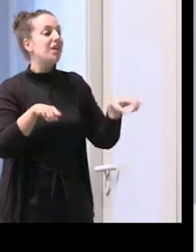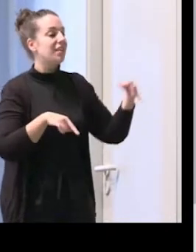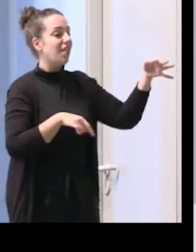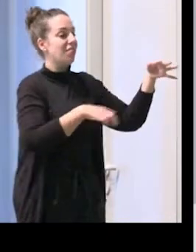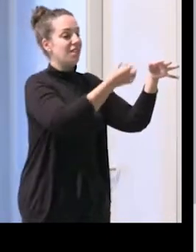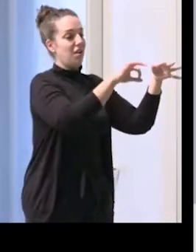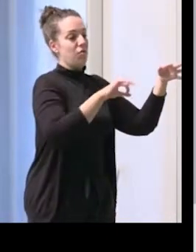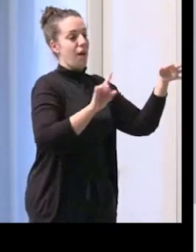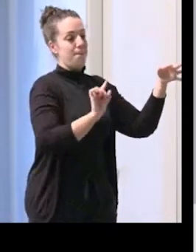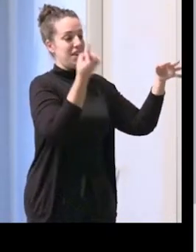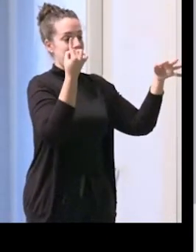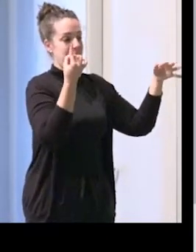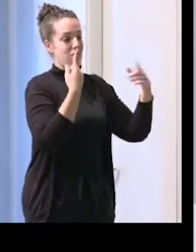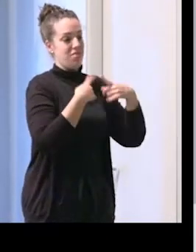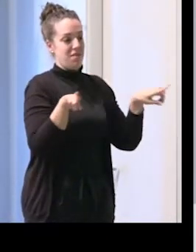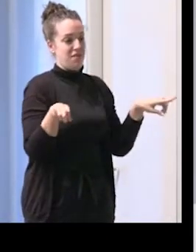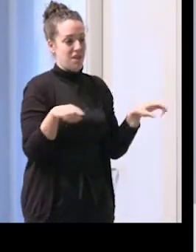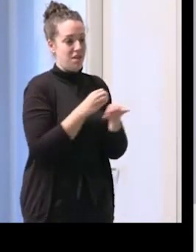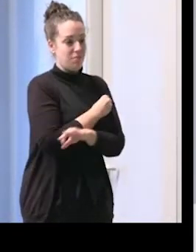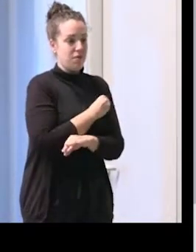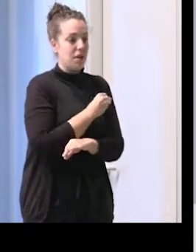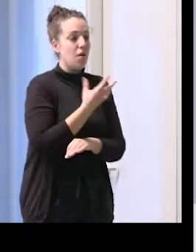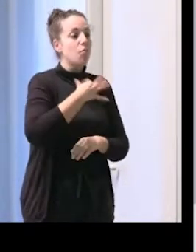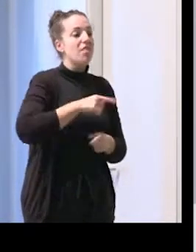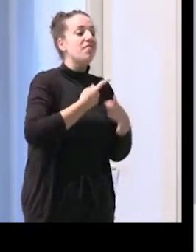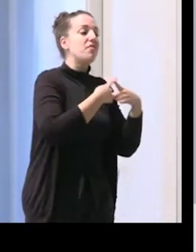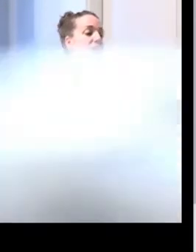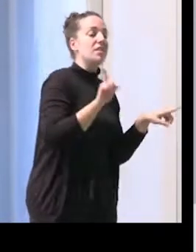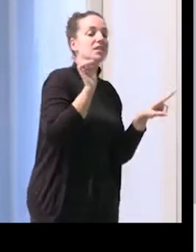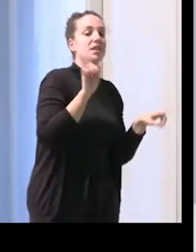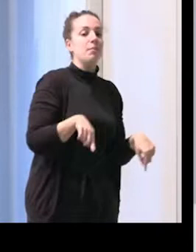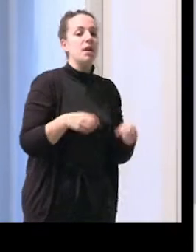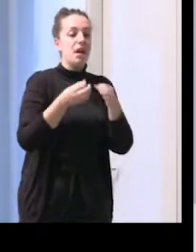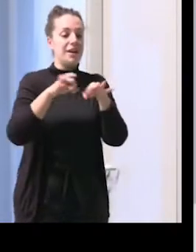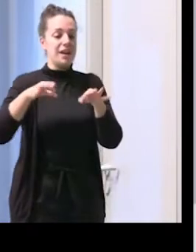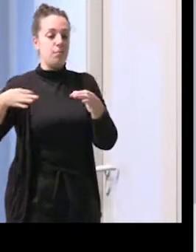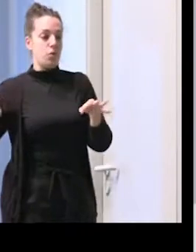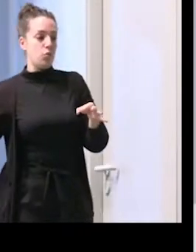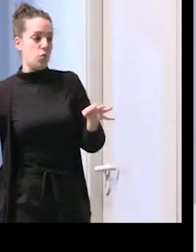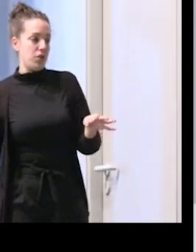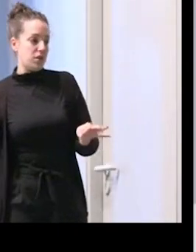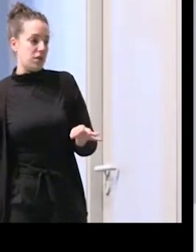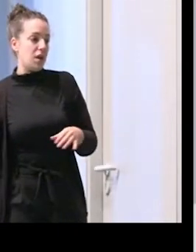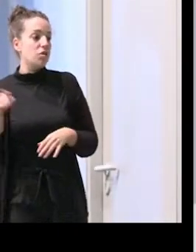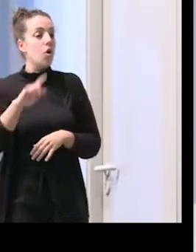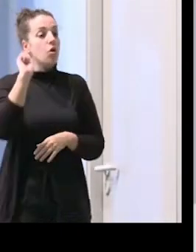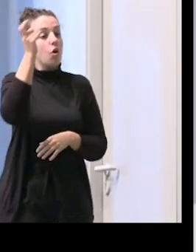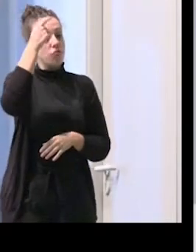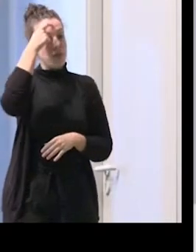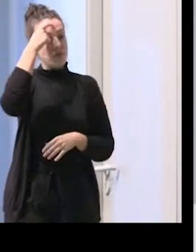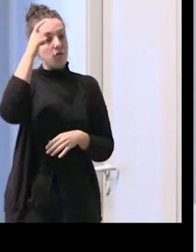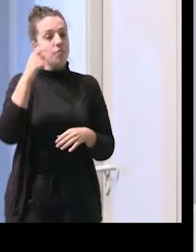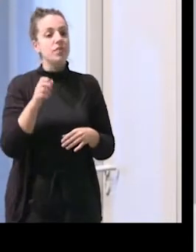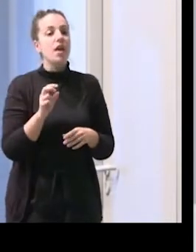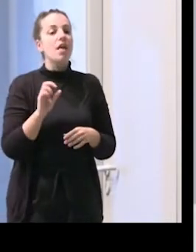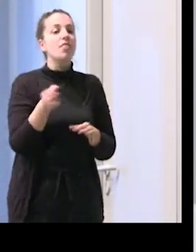sea, diferenciarse y reproducirse. Esos dos conceptos están en la base de la definición de una célula madre. ¿Qué es una